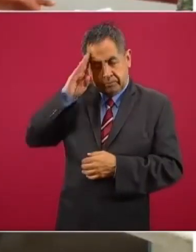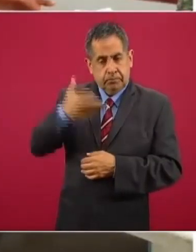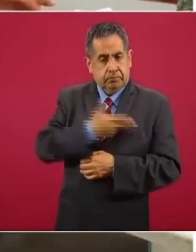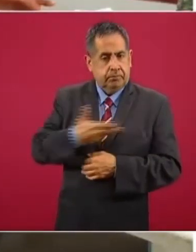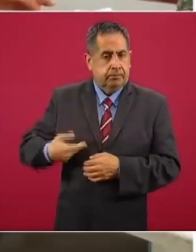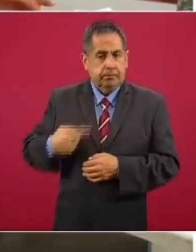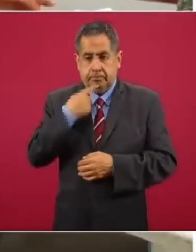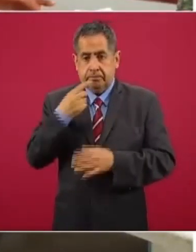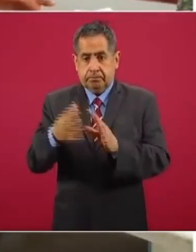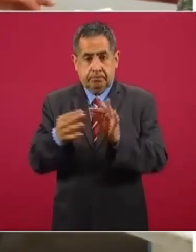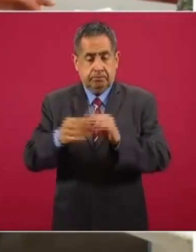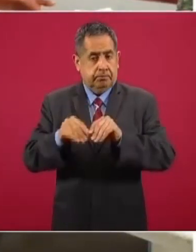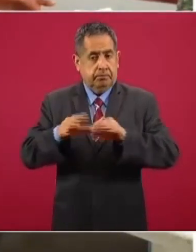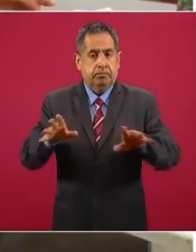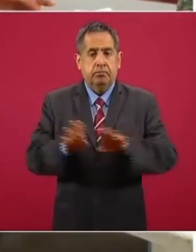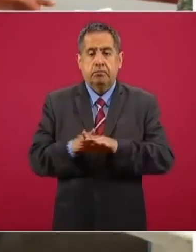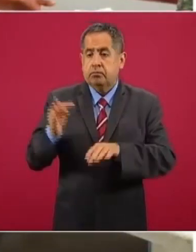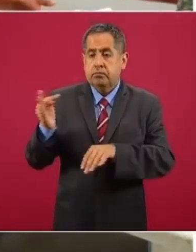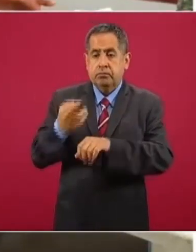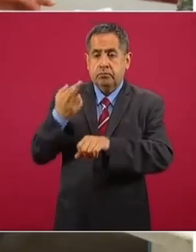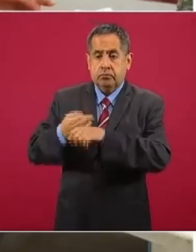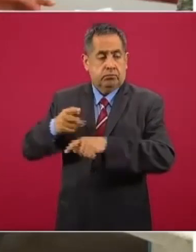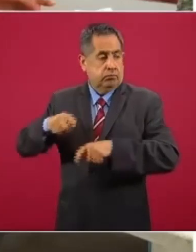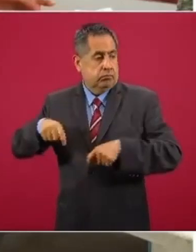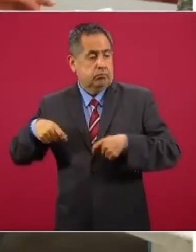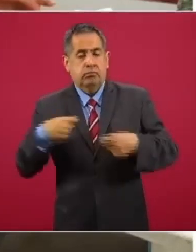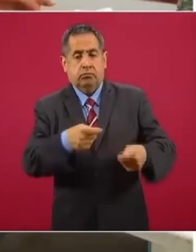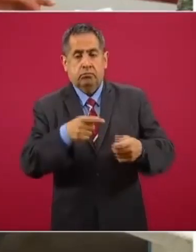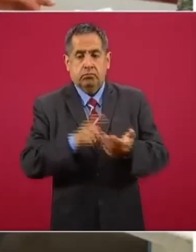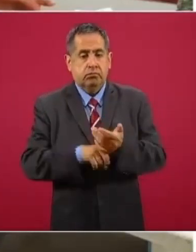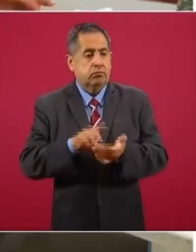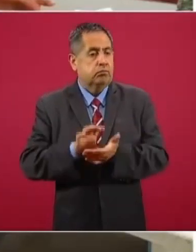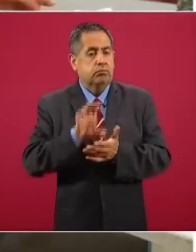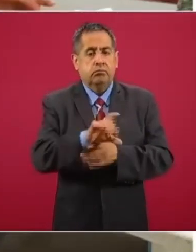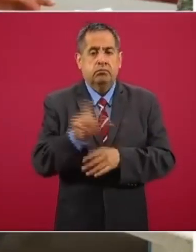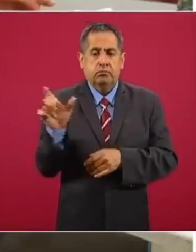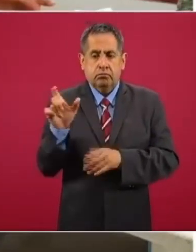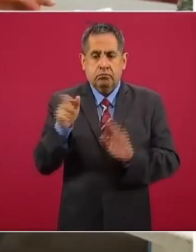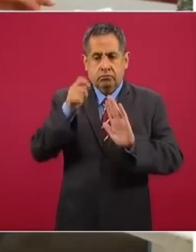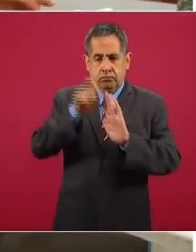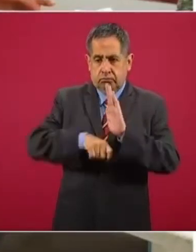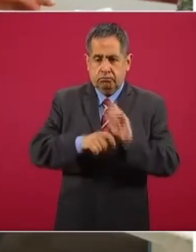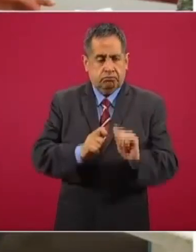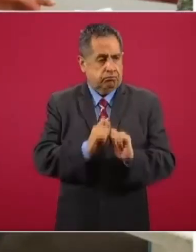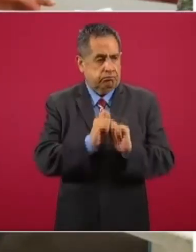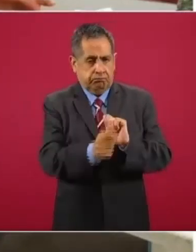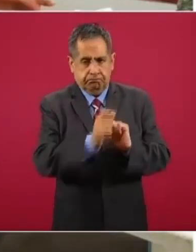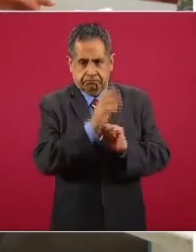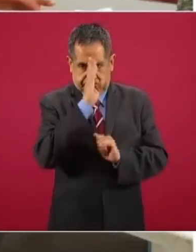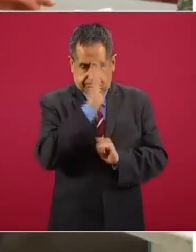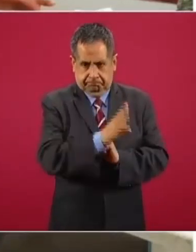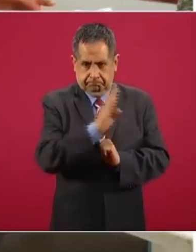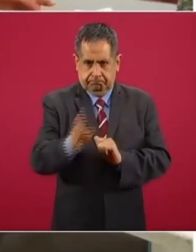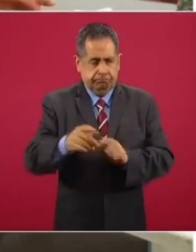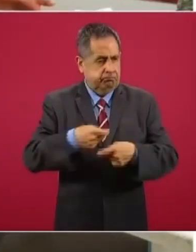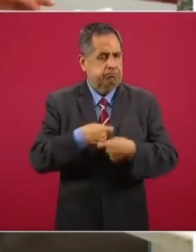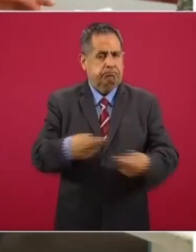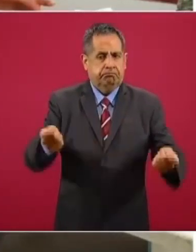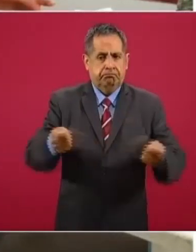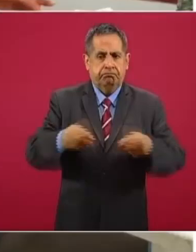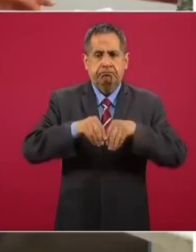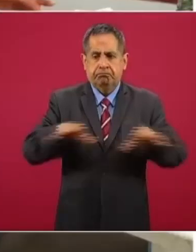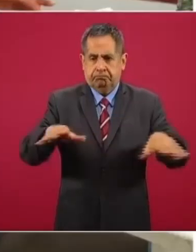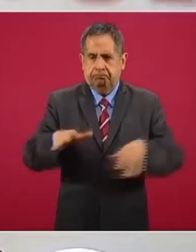instruido, directamente de la Tesorería de la Federación a la tarjeta del derechohabiente, y esa dispersión ya